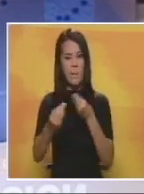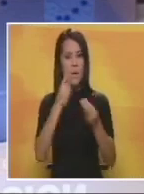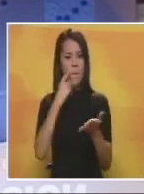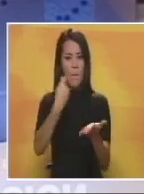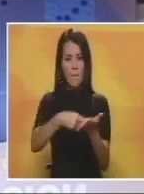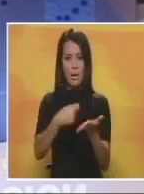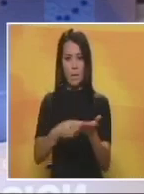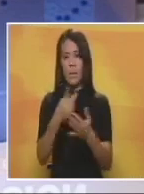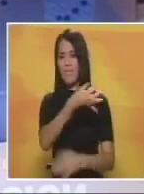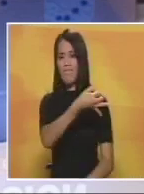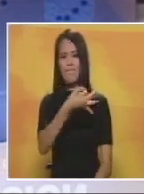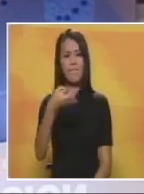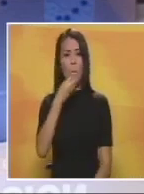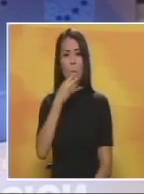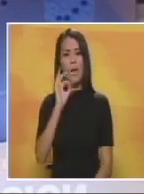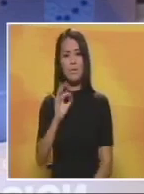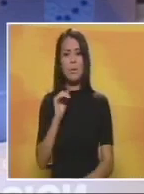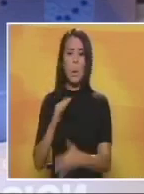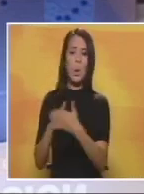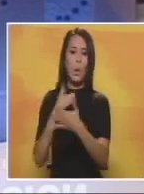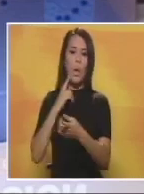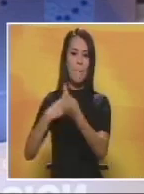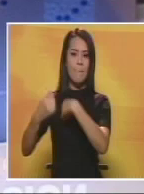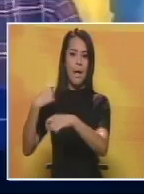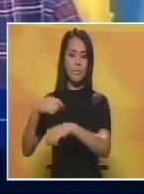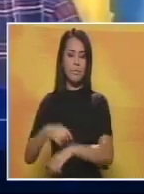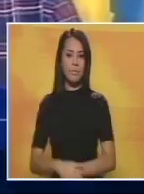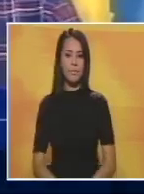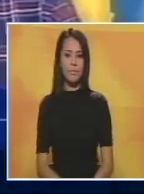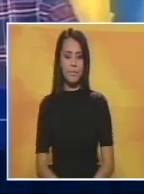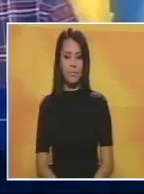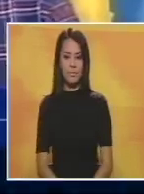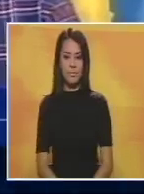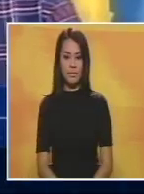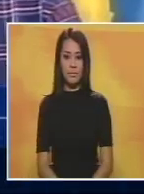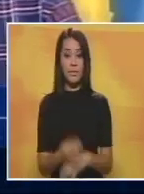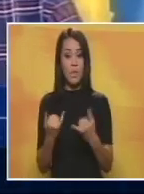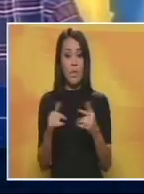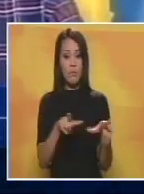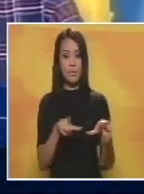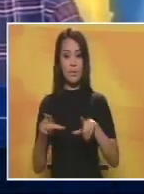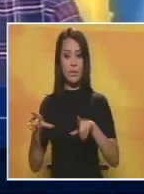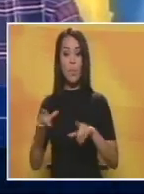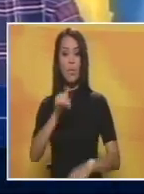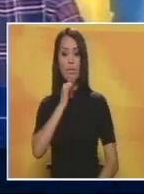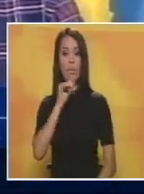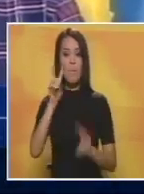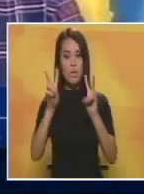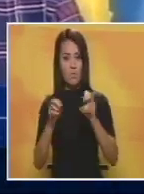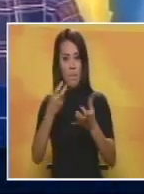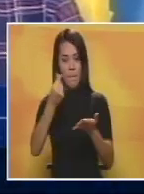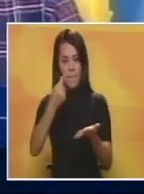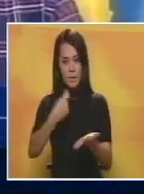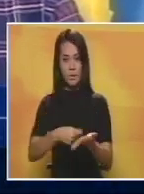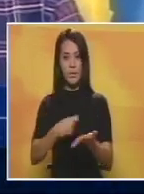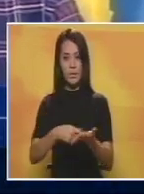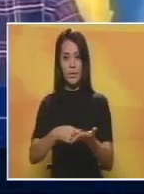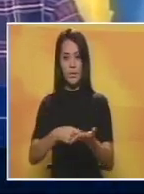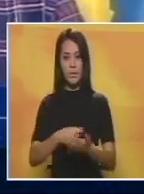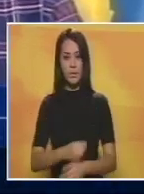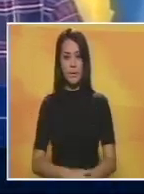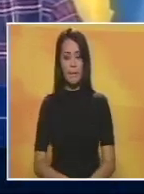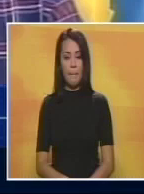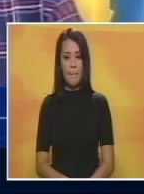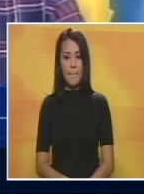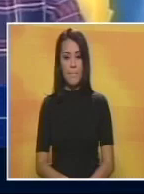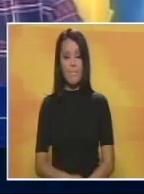todo un éxito que permitirá evitar el contrabando. Estamos listos para cuando se anuncie el nuevo precio, colocar al estado Zulia dentro de los